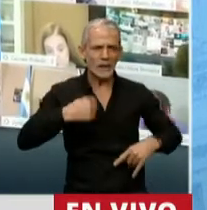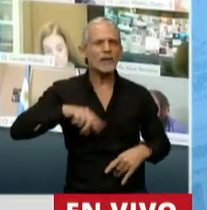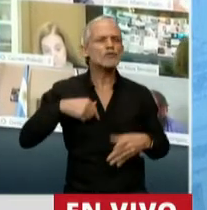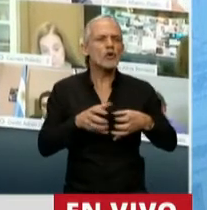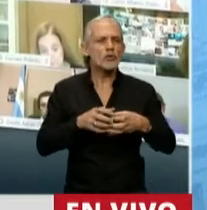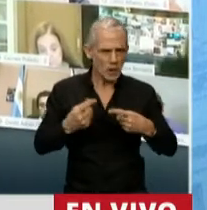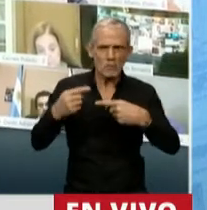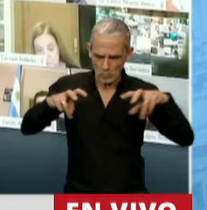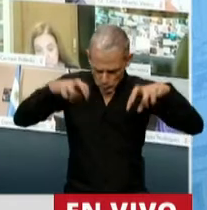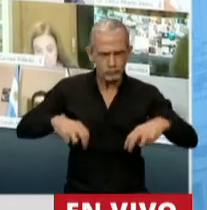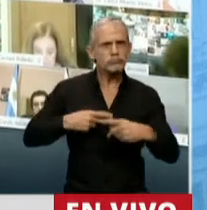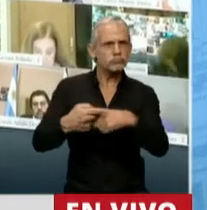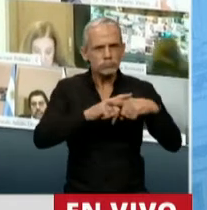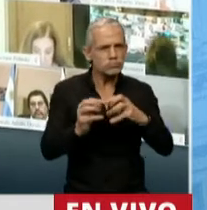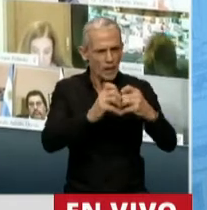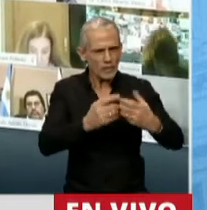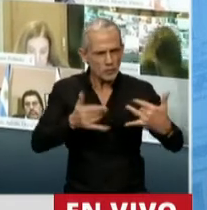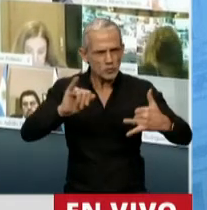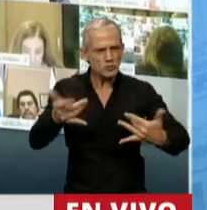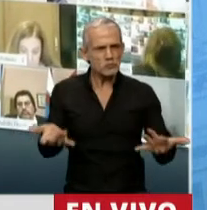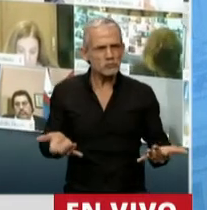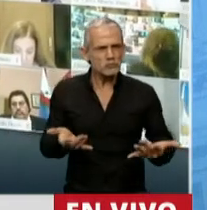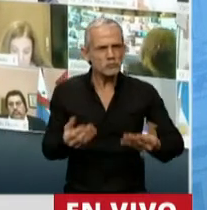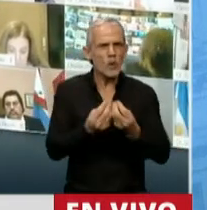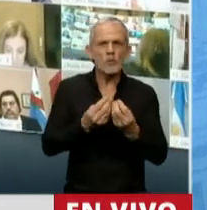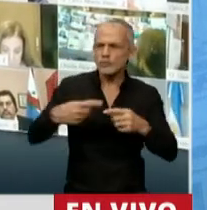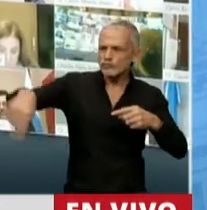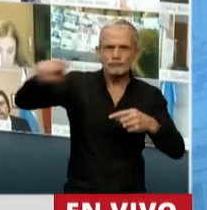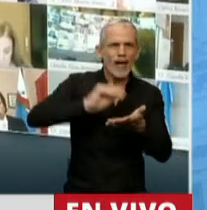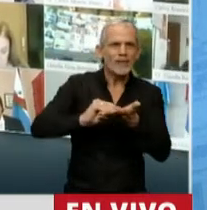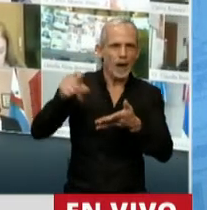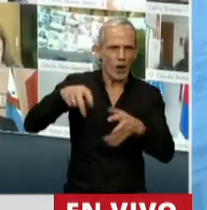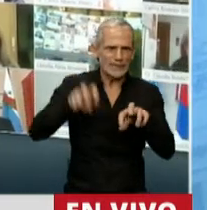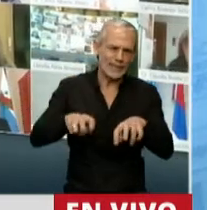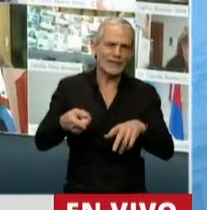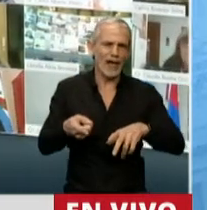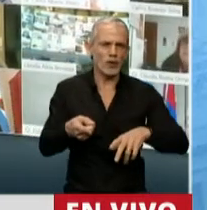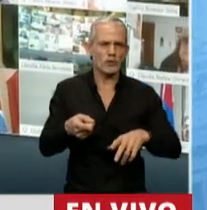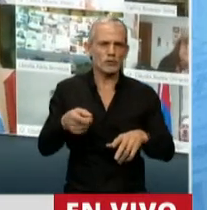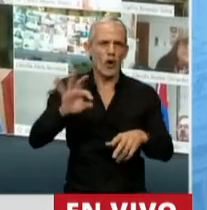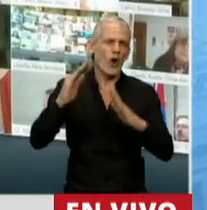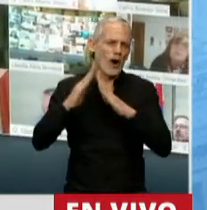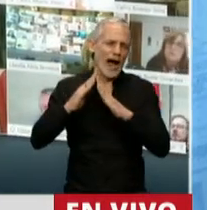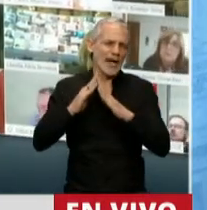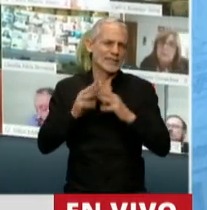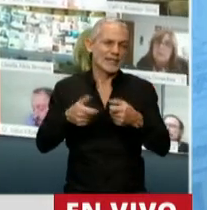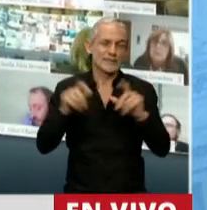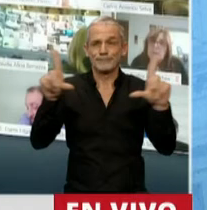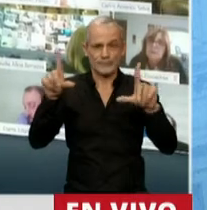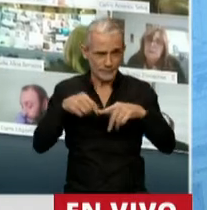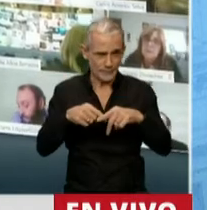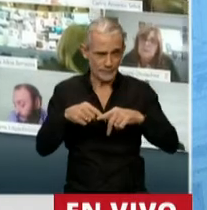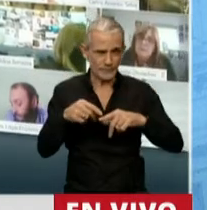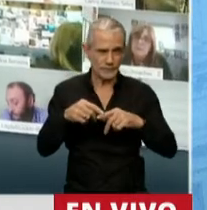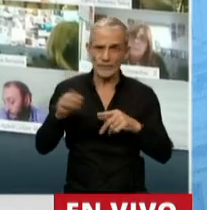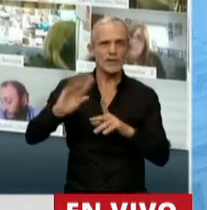encontrar debatiendo. No como hicieron muchos de los que están sentados hoy en las bancas o desde sus casas telemáticamente, que no